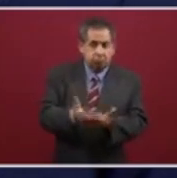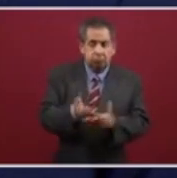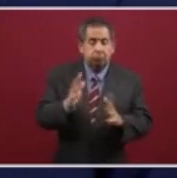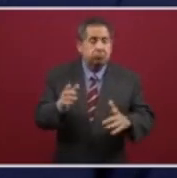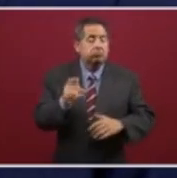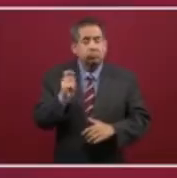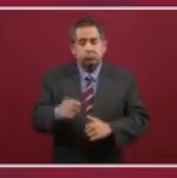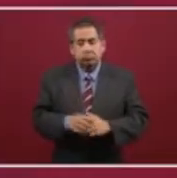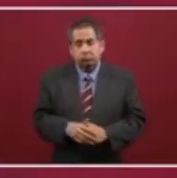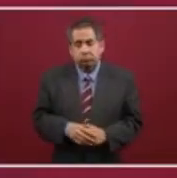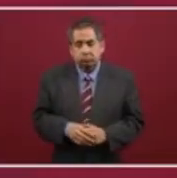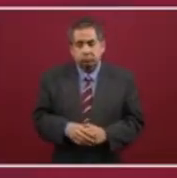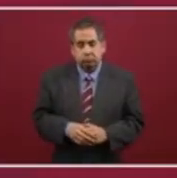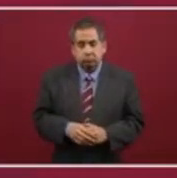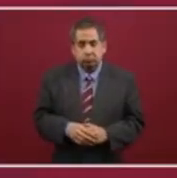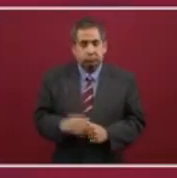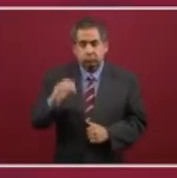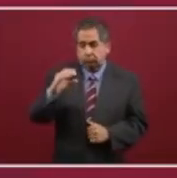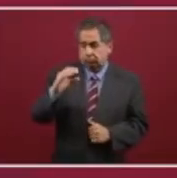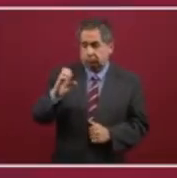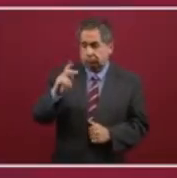está, la CEPAL